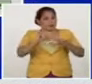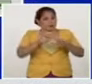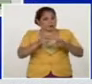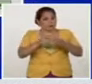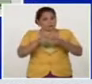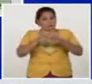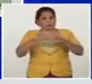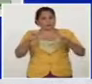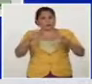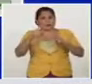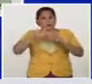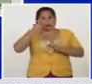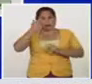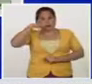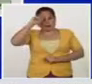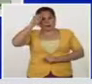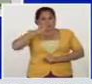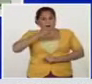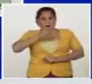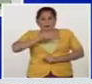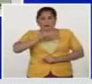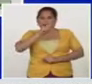su tasa en el día de ayer a